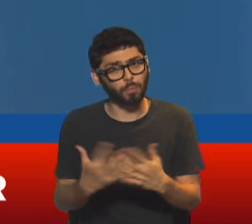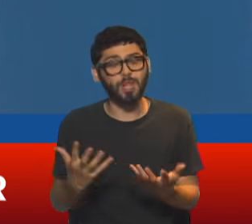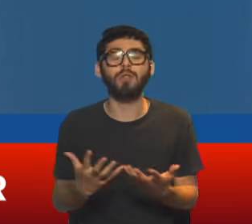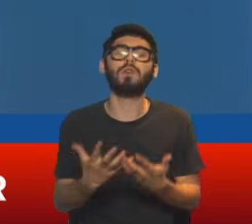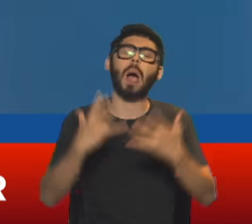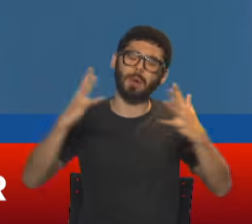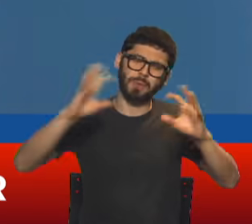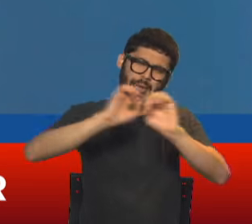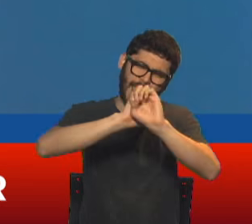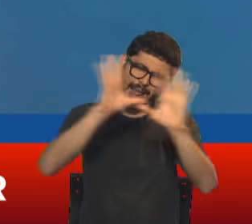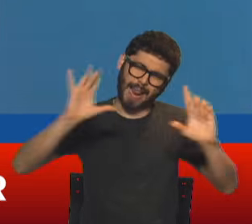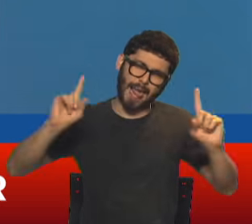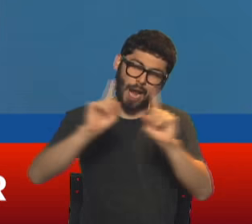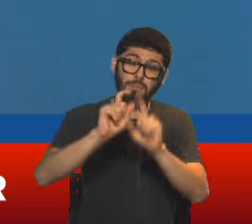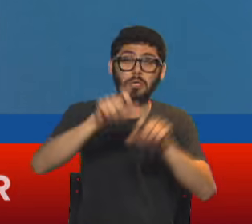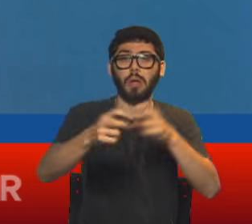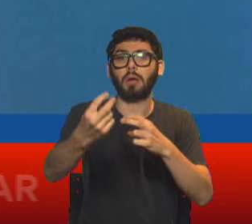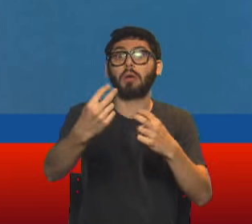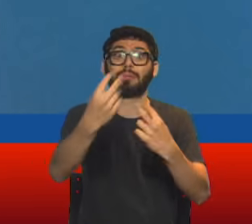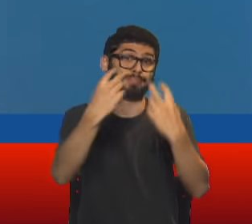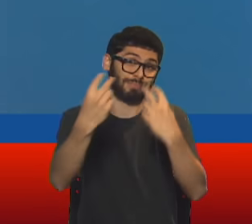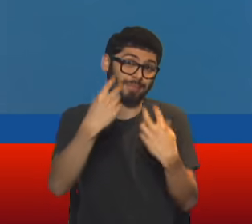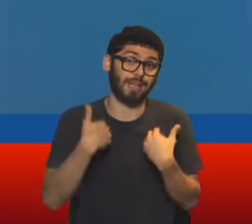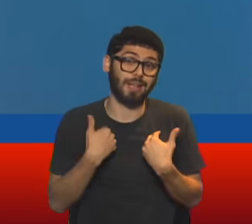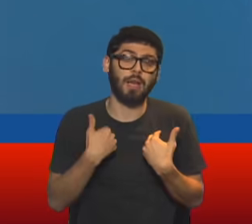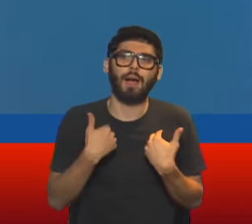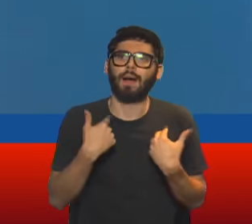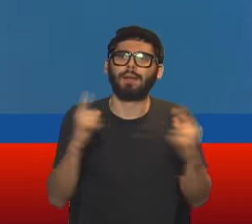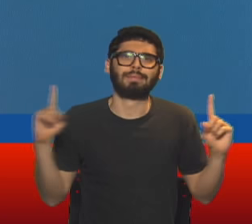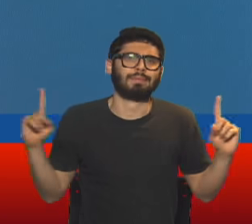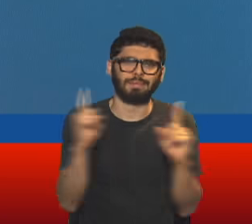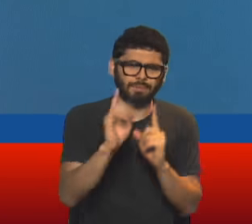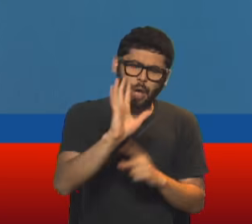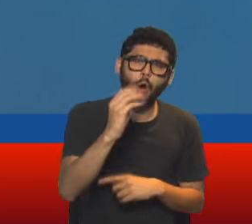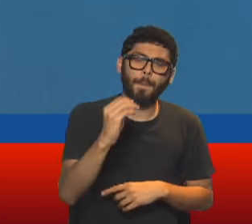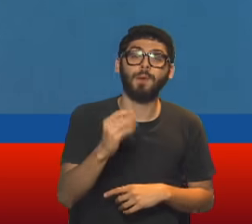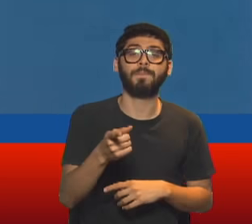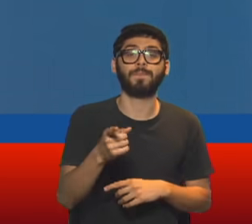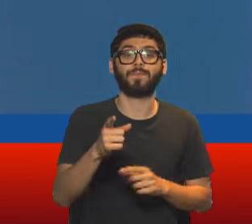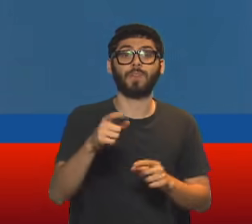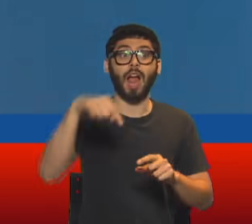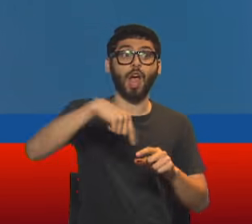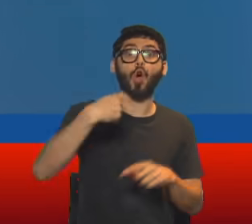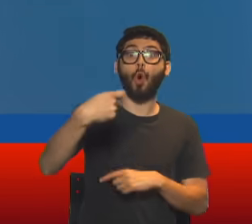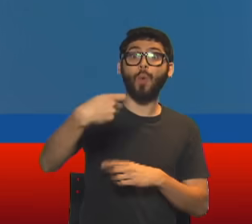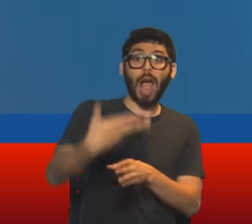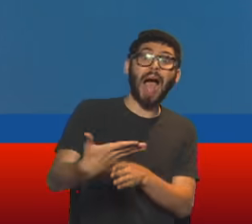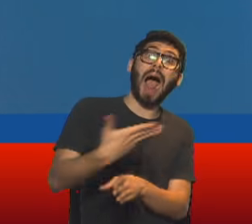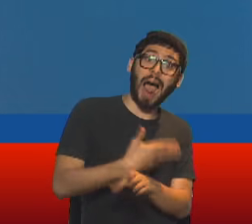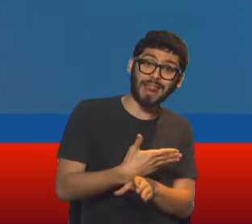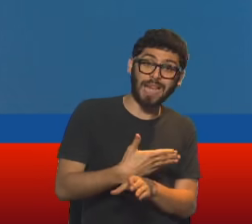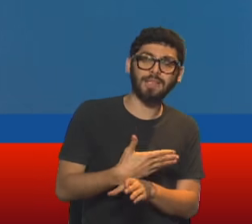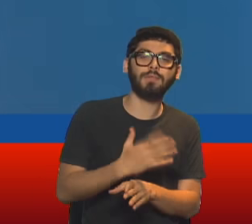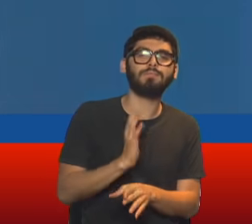sencillamente y para que los que nos están escuchando y poder hacer una síntesis esta jubilación anticipada tiene que ver con la